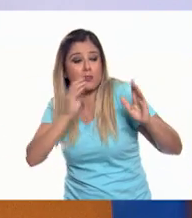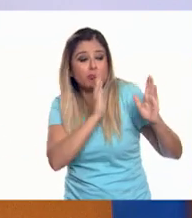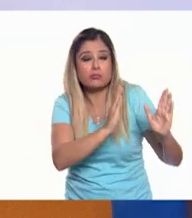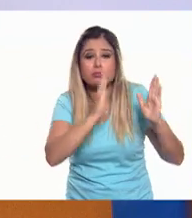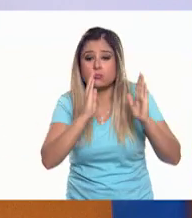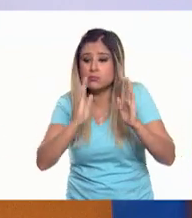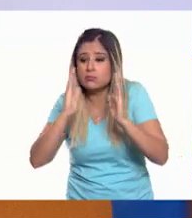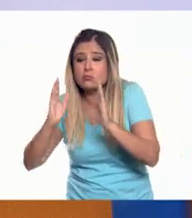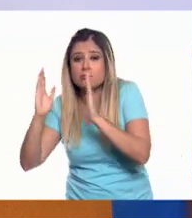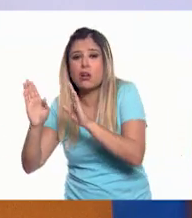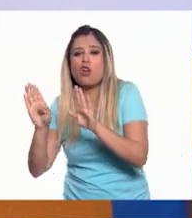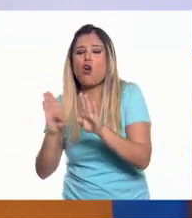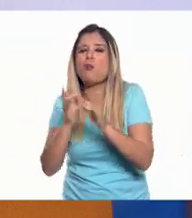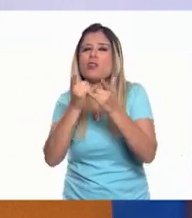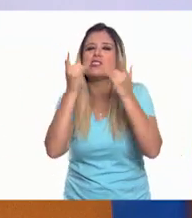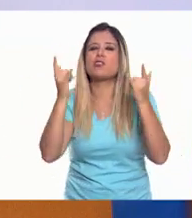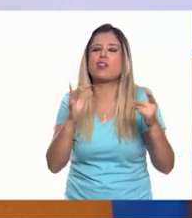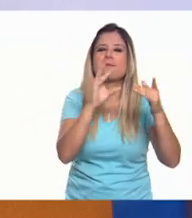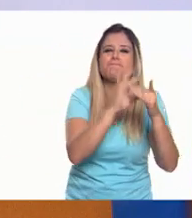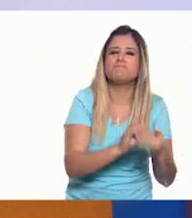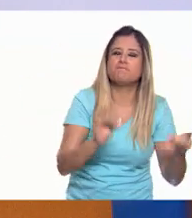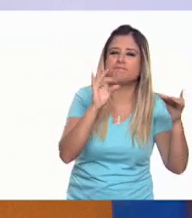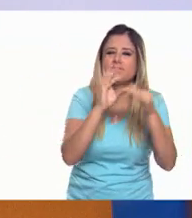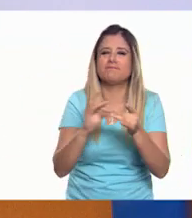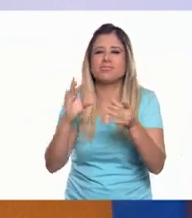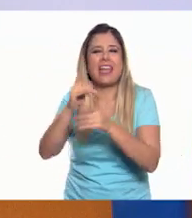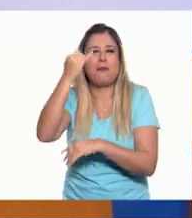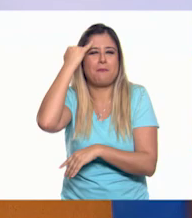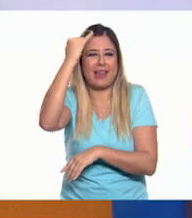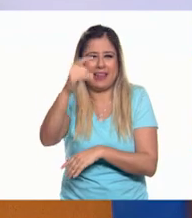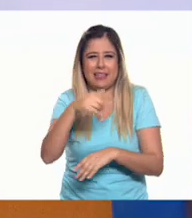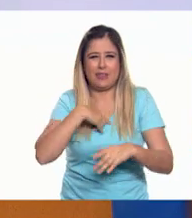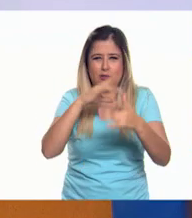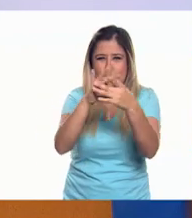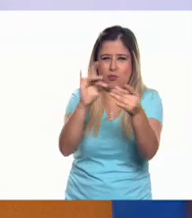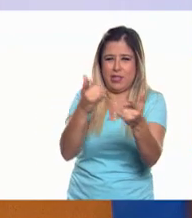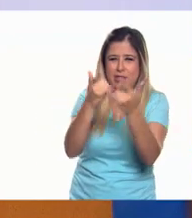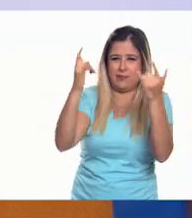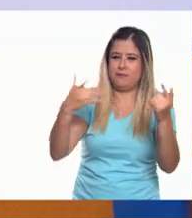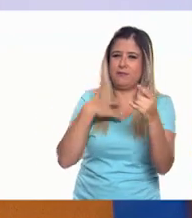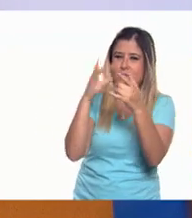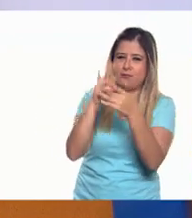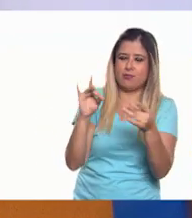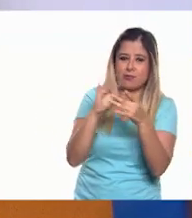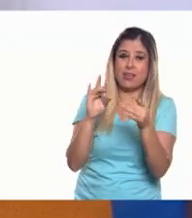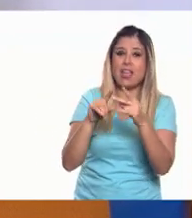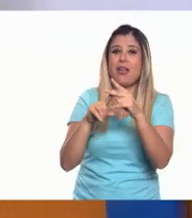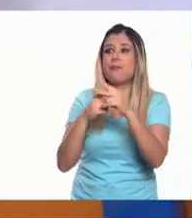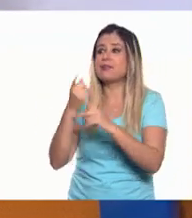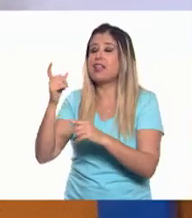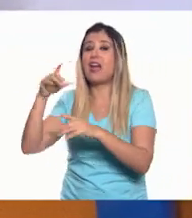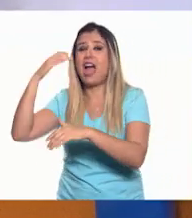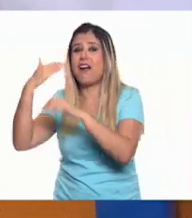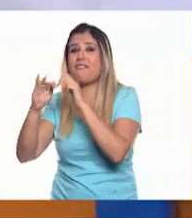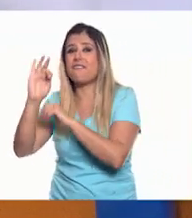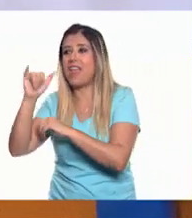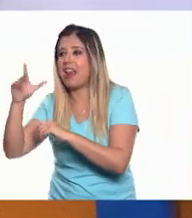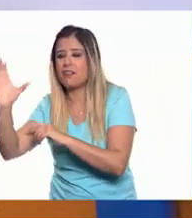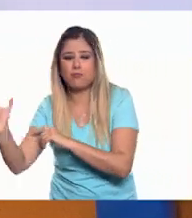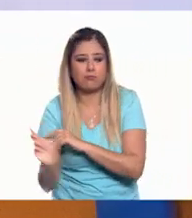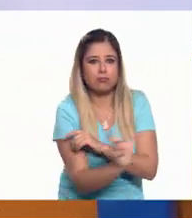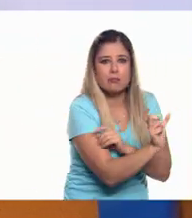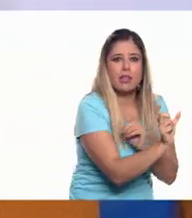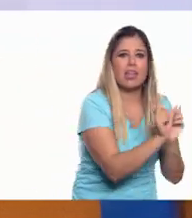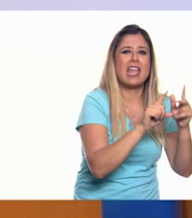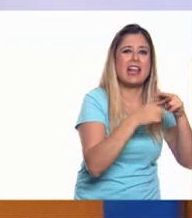las anécdotas. Imagínate, Eric, que contamos algo uh-huh. y empezamos por lo que terminó y luego nos regresamos por el inicio.